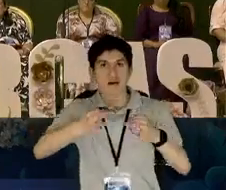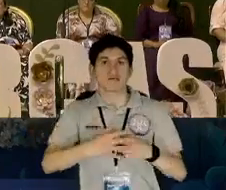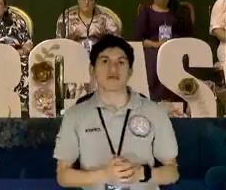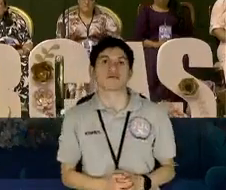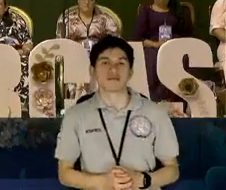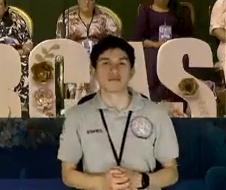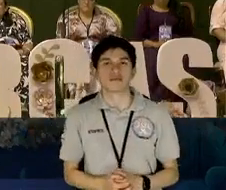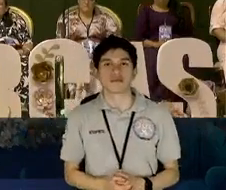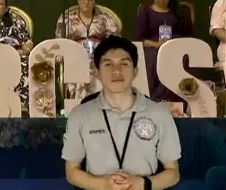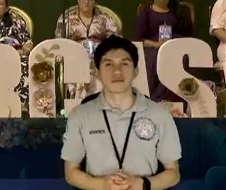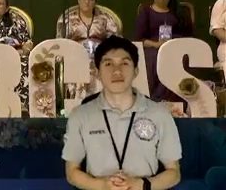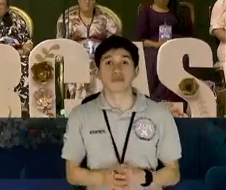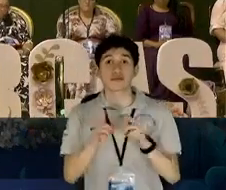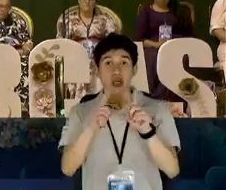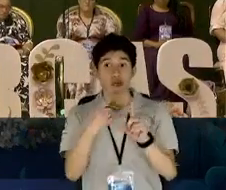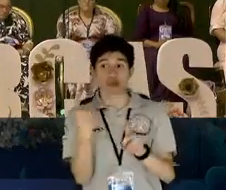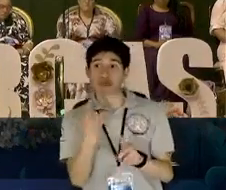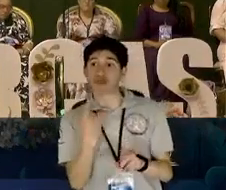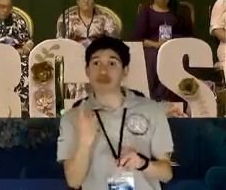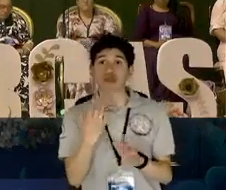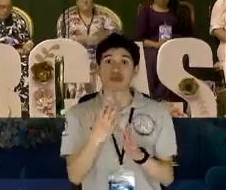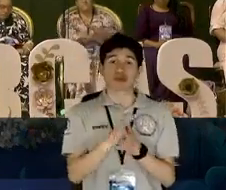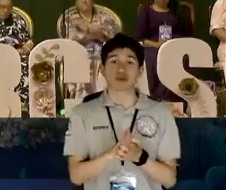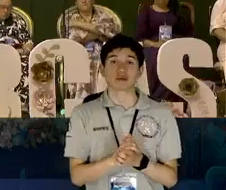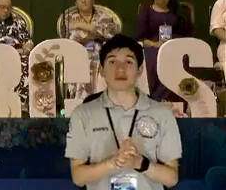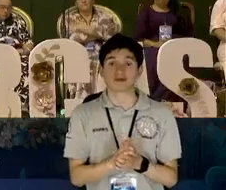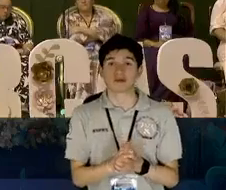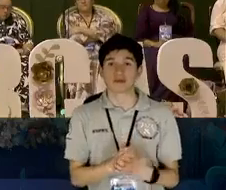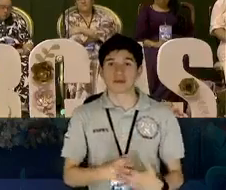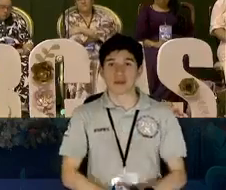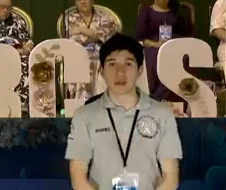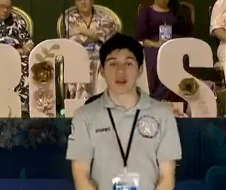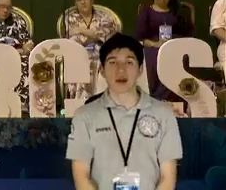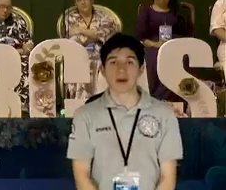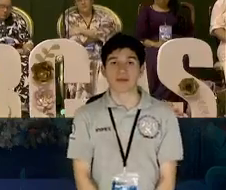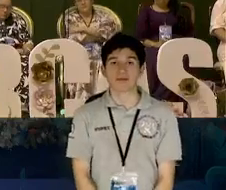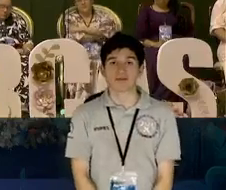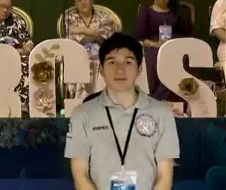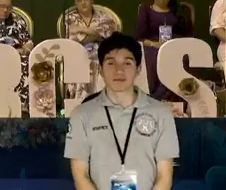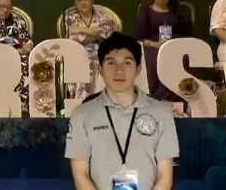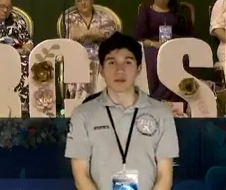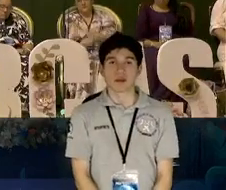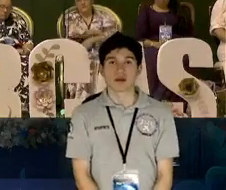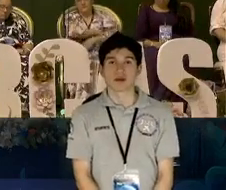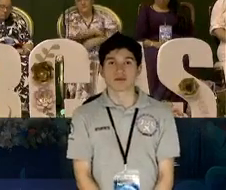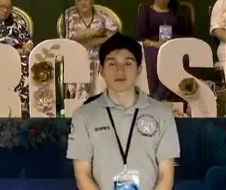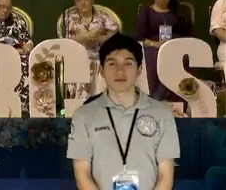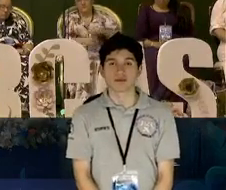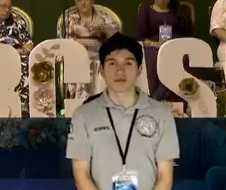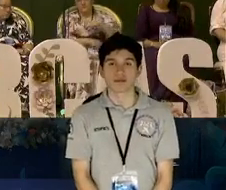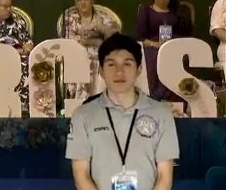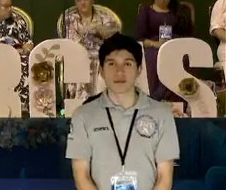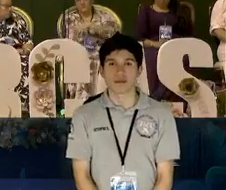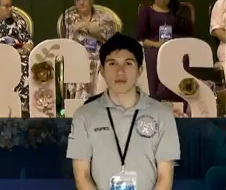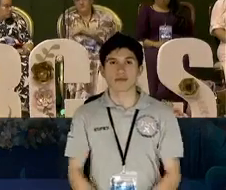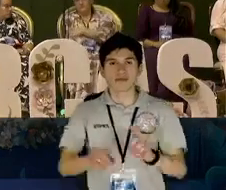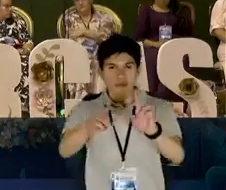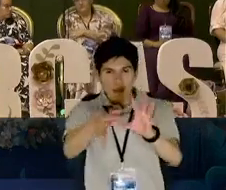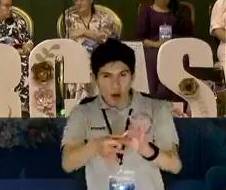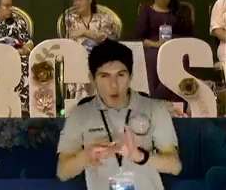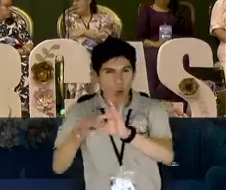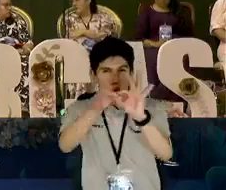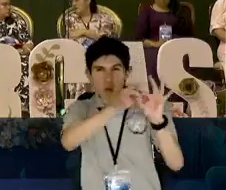ruego solamente por esto, sino también por los que han de creer por mí, por la palabra de ellos, para que todos sean